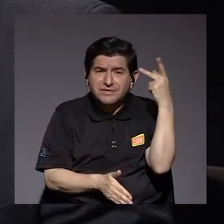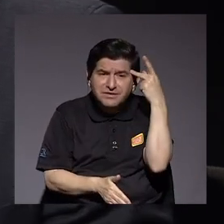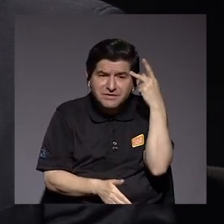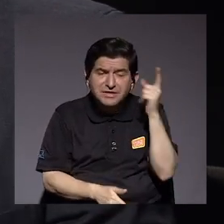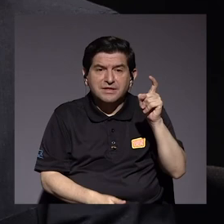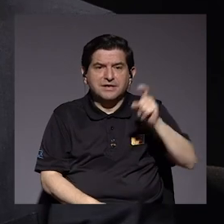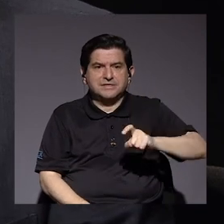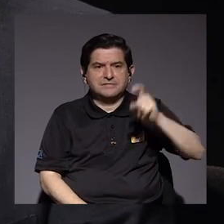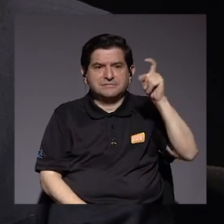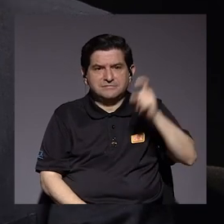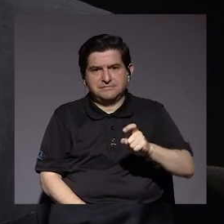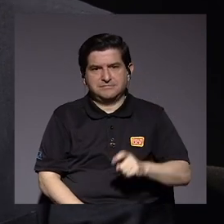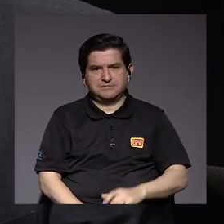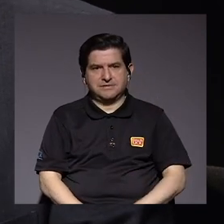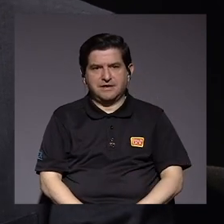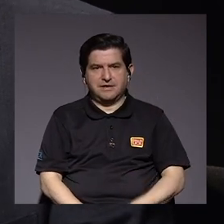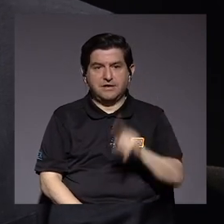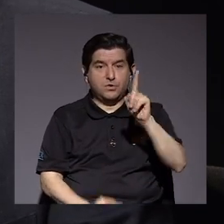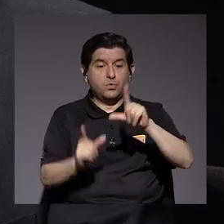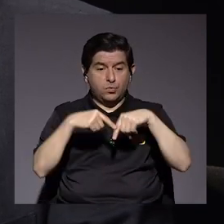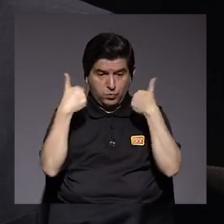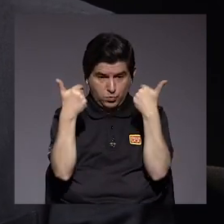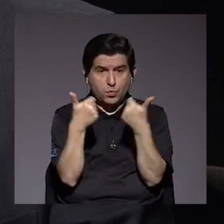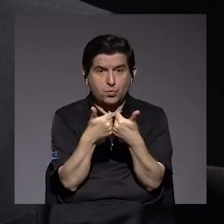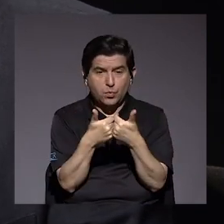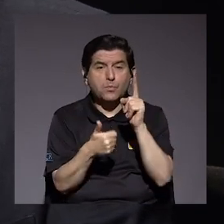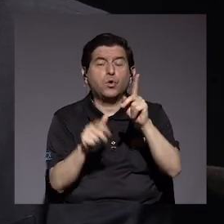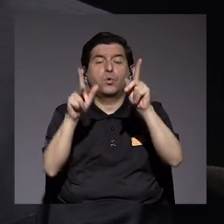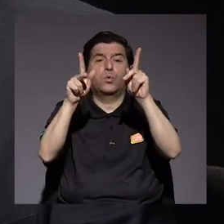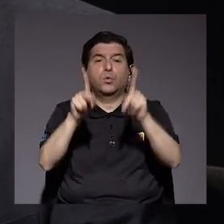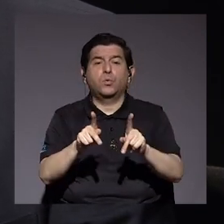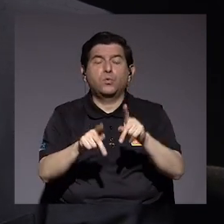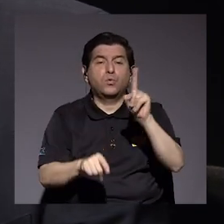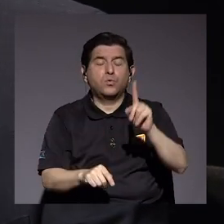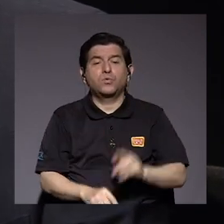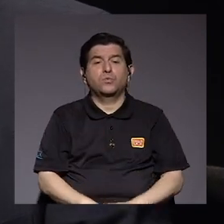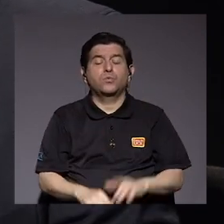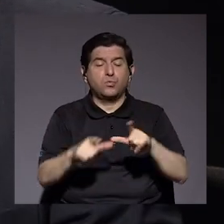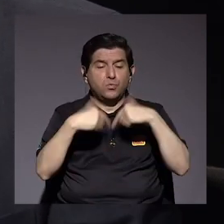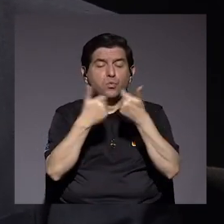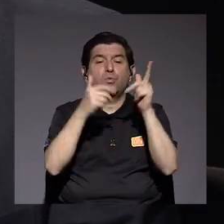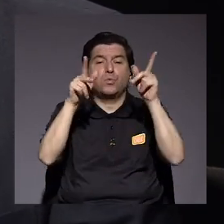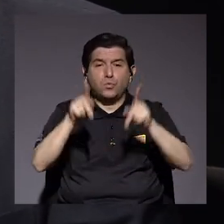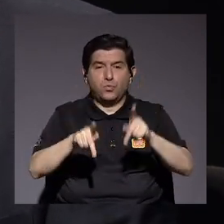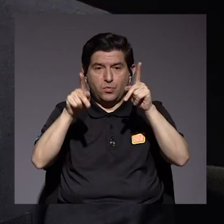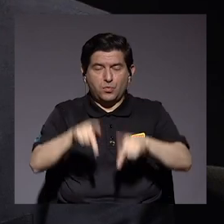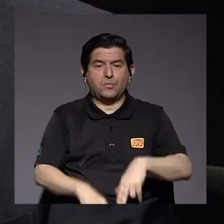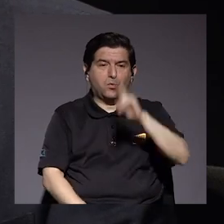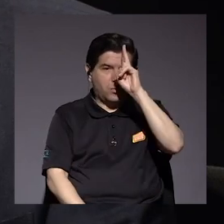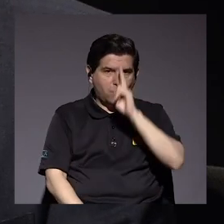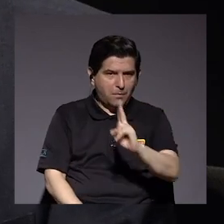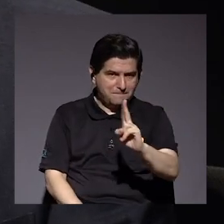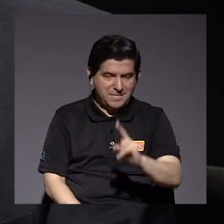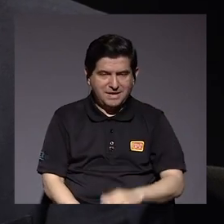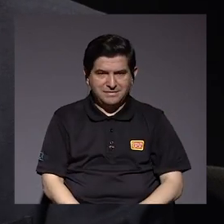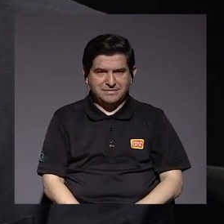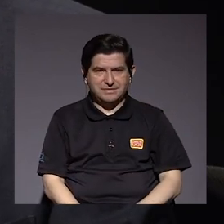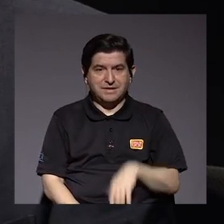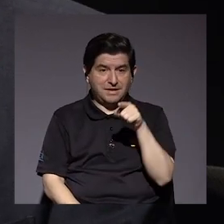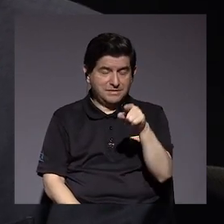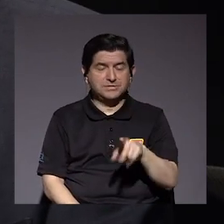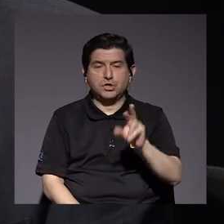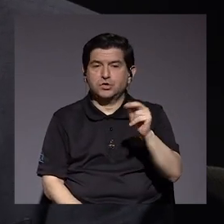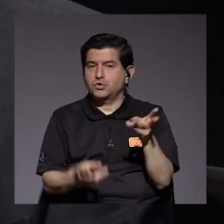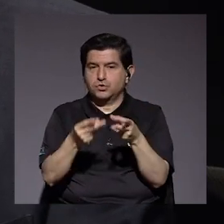política necesitamos un grupo una persona unas personas que sean humildes que